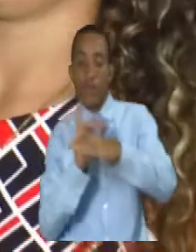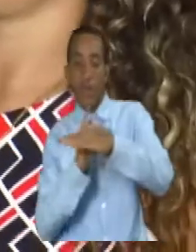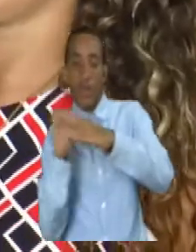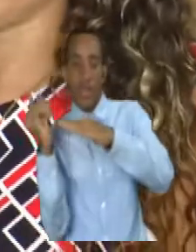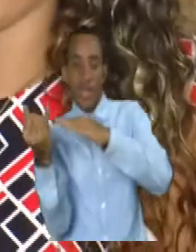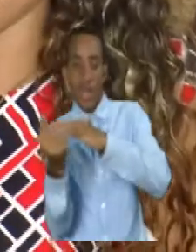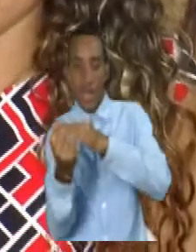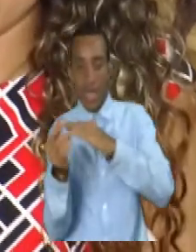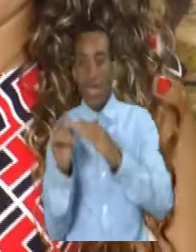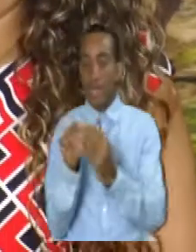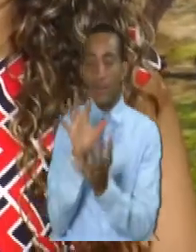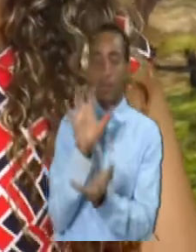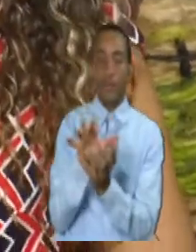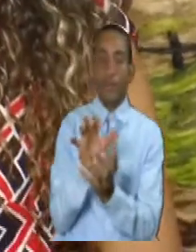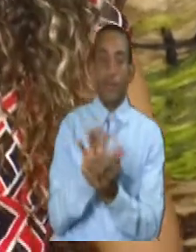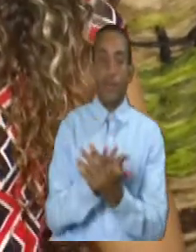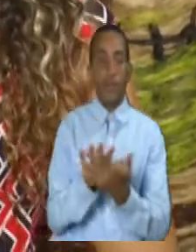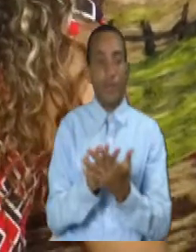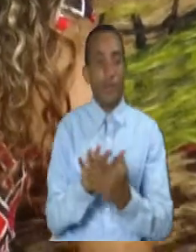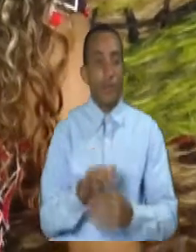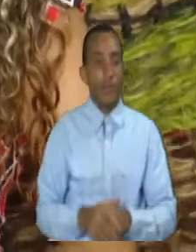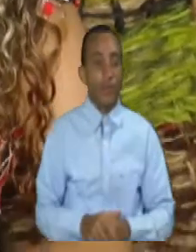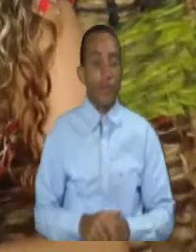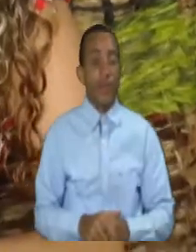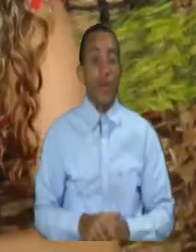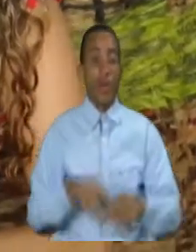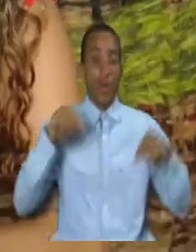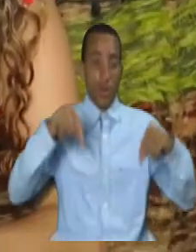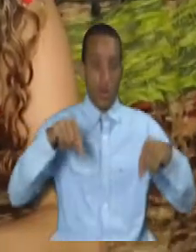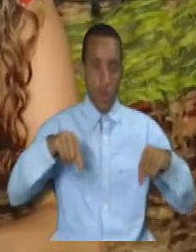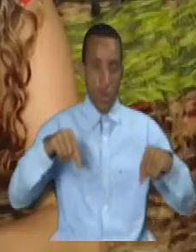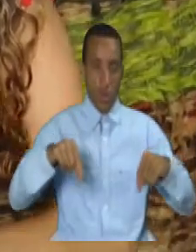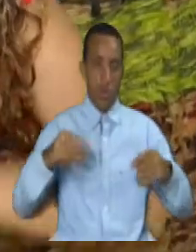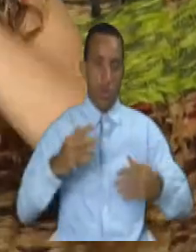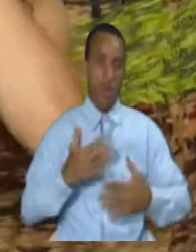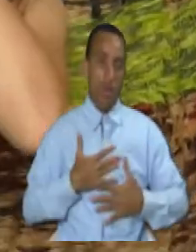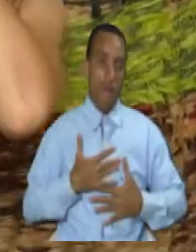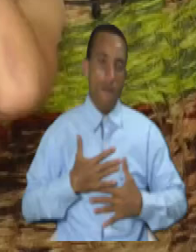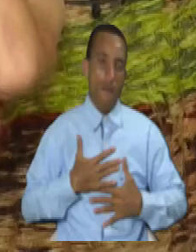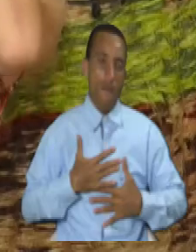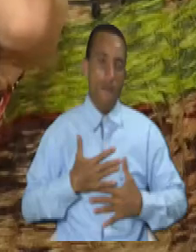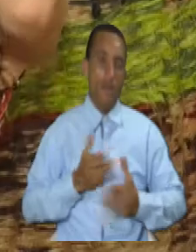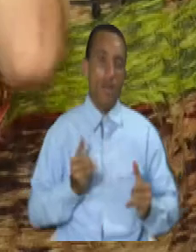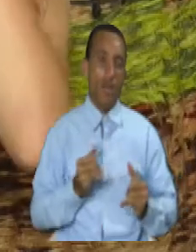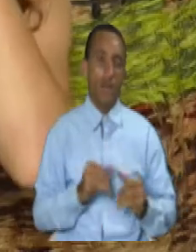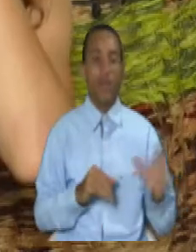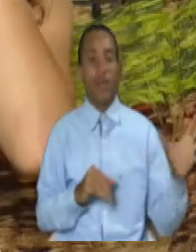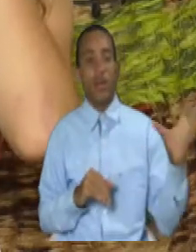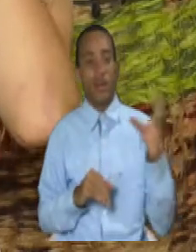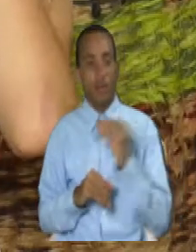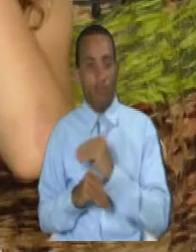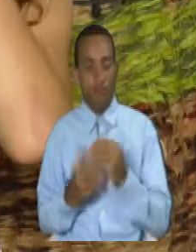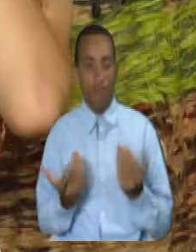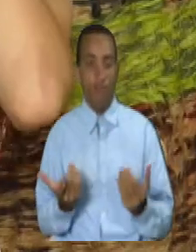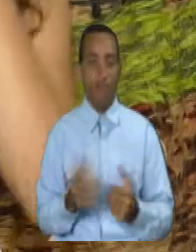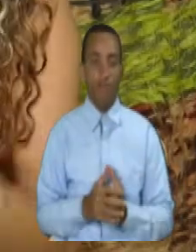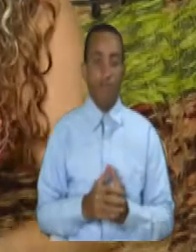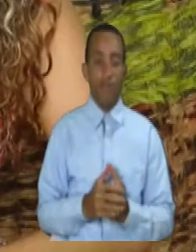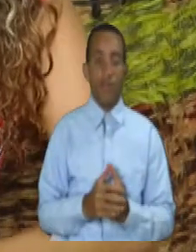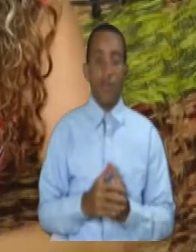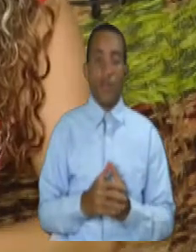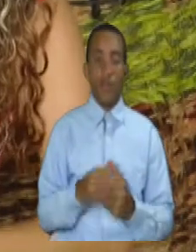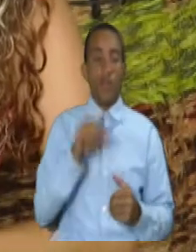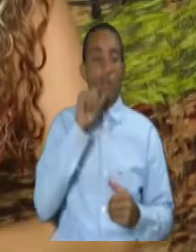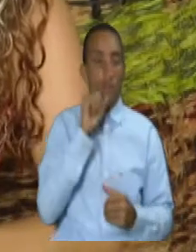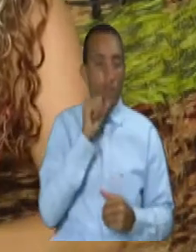estos 23 años hemos tenido la oportunidad de hacer felices a muchas barranqueñas y a muchos barranqueños, solamente